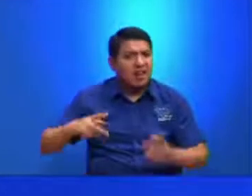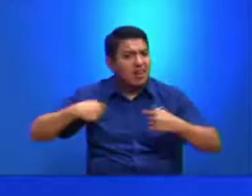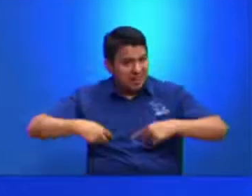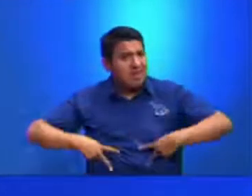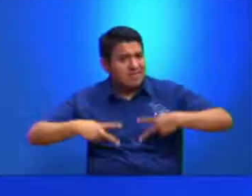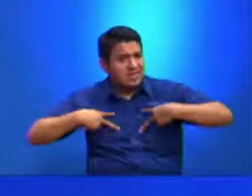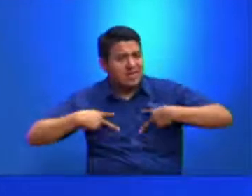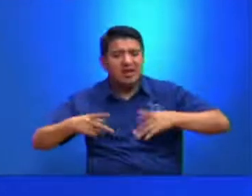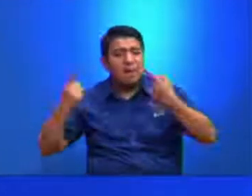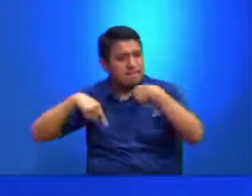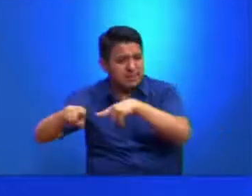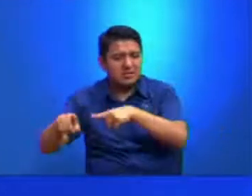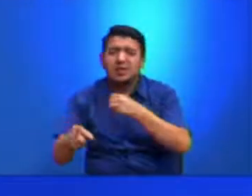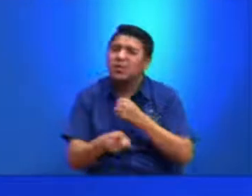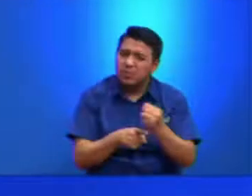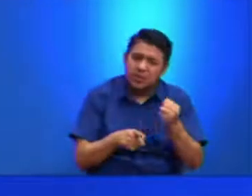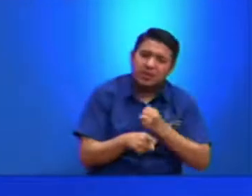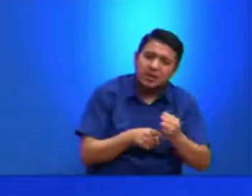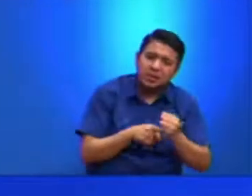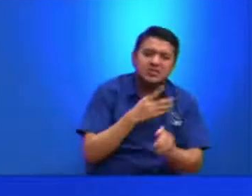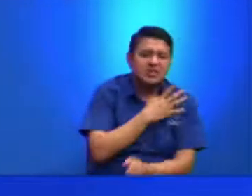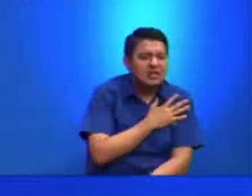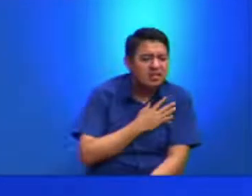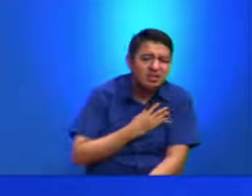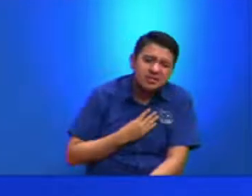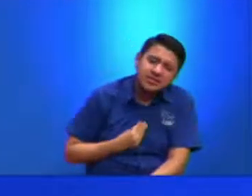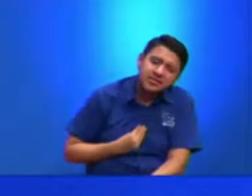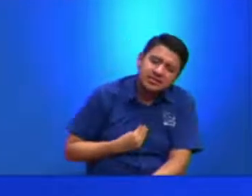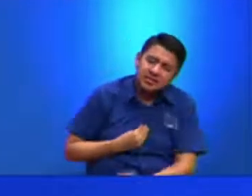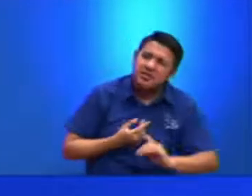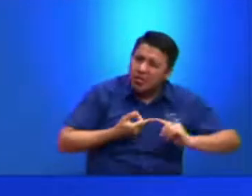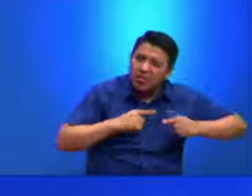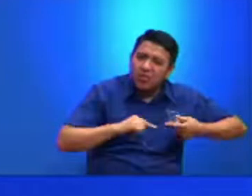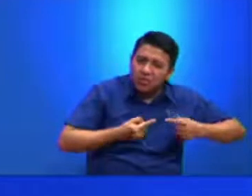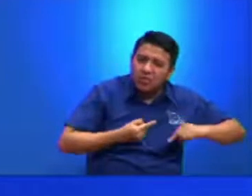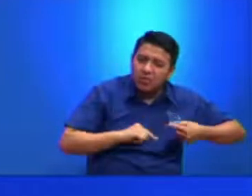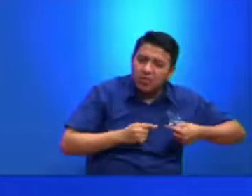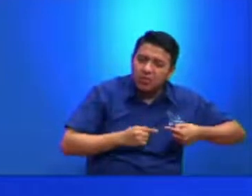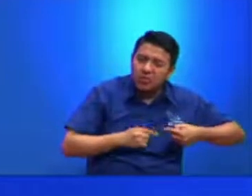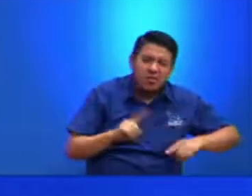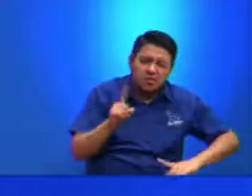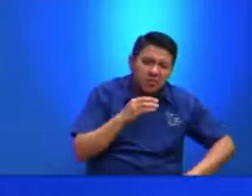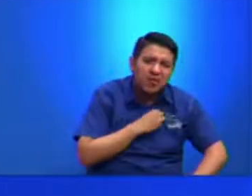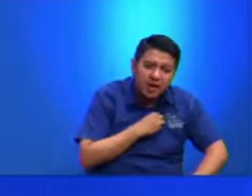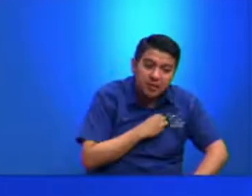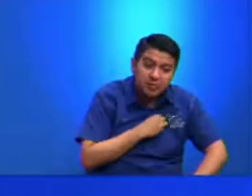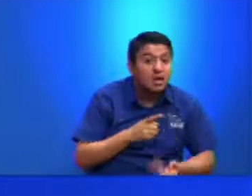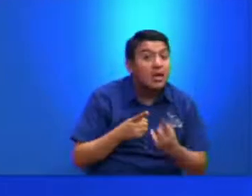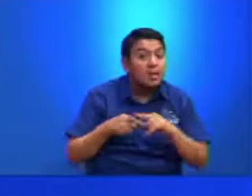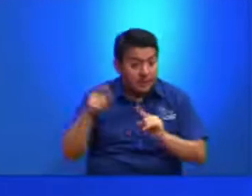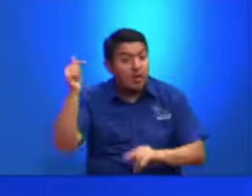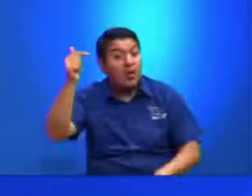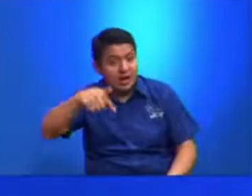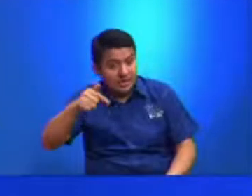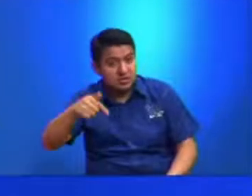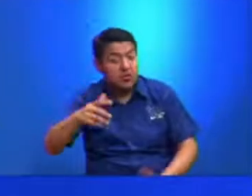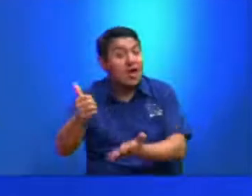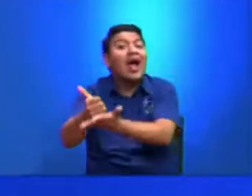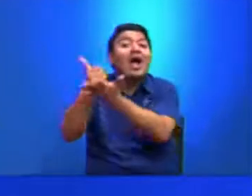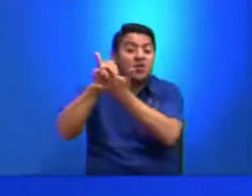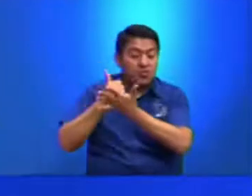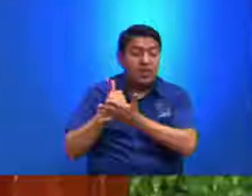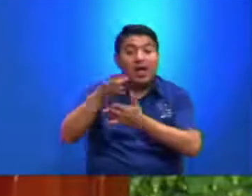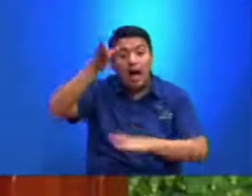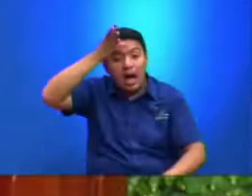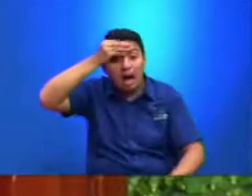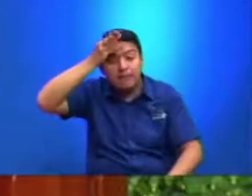frustraciones. Claro que no queremos eso, pero eso incluso nos ayuda para poder vivir y aprender, porque